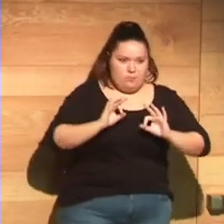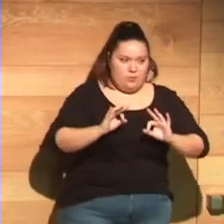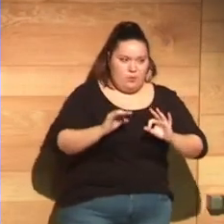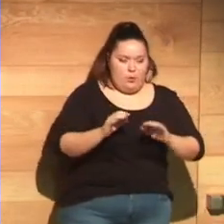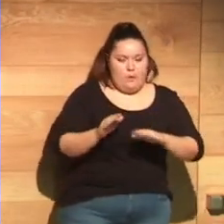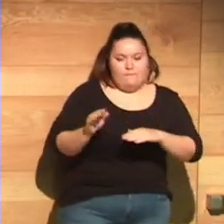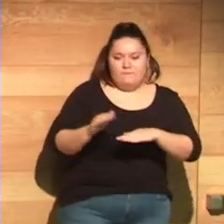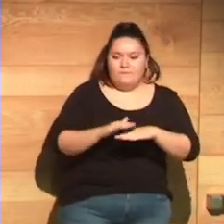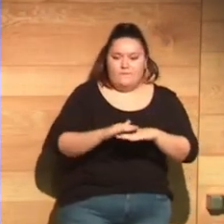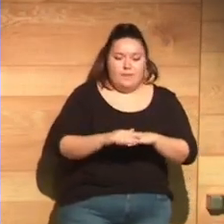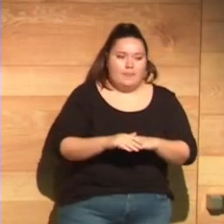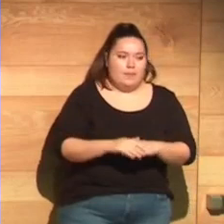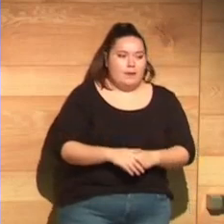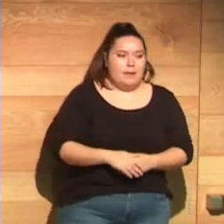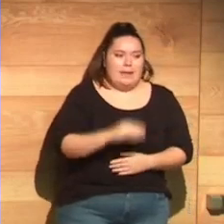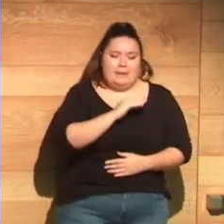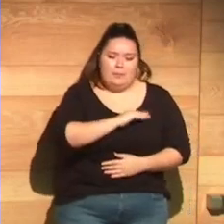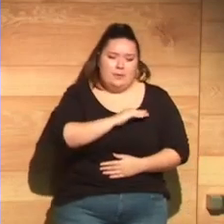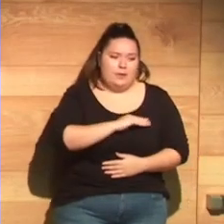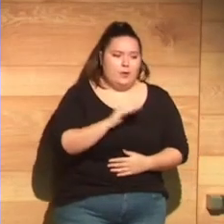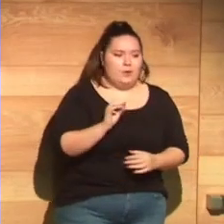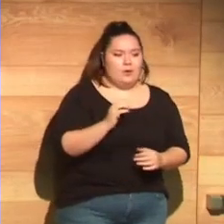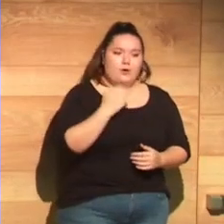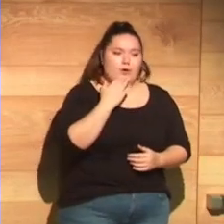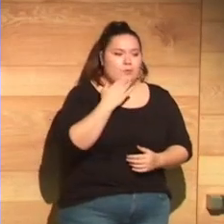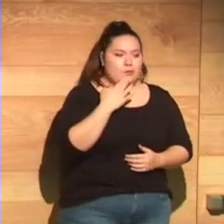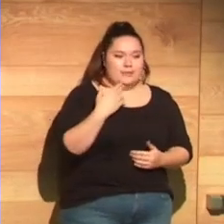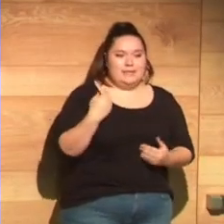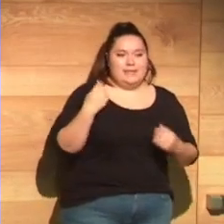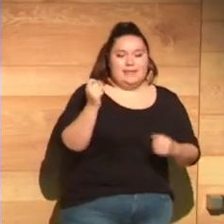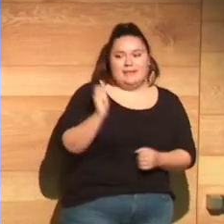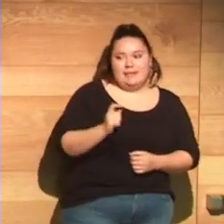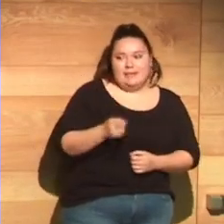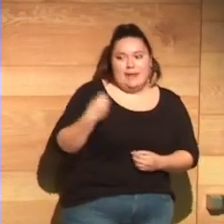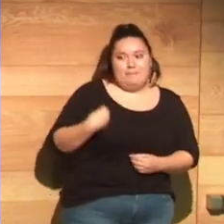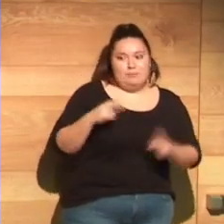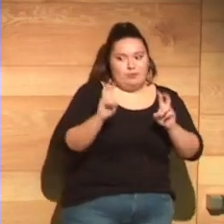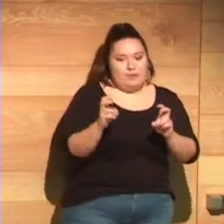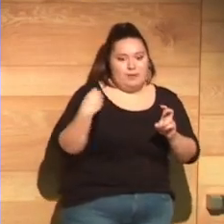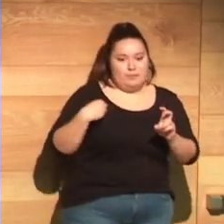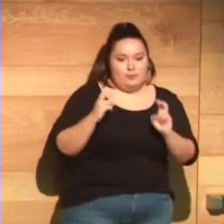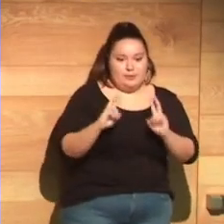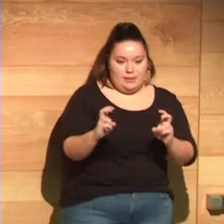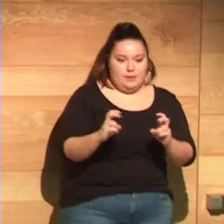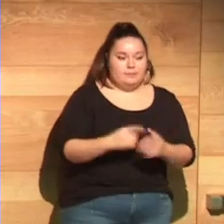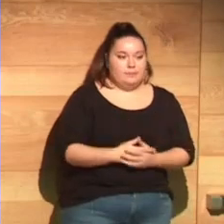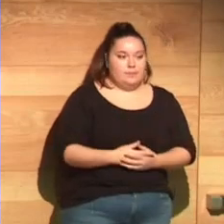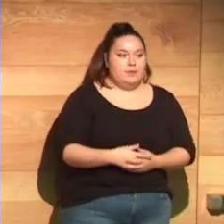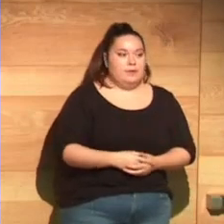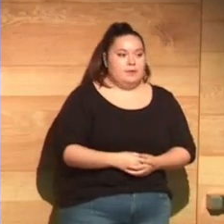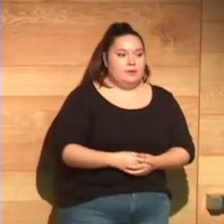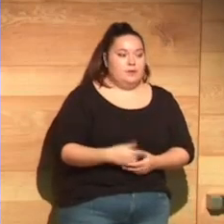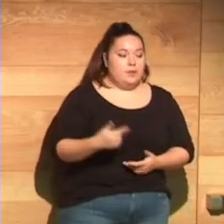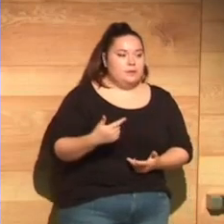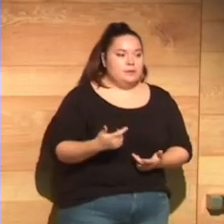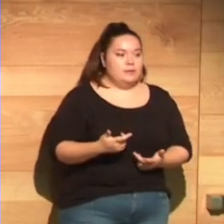las cosas, pero a un nivel extremo, y además, o sea, quien me tenga que aguantar, pobrecito o pobrecita, porque empiezo en monotema